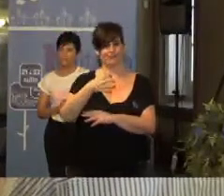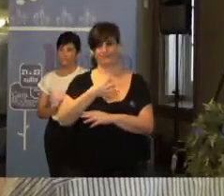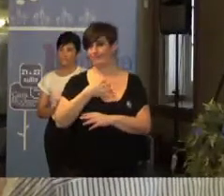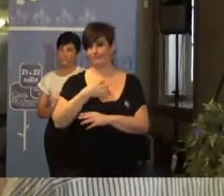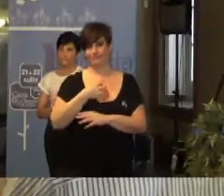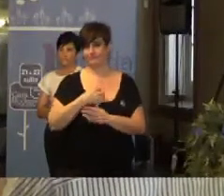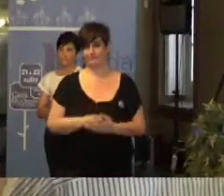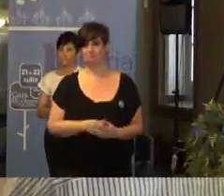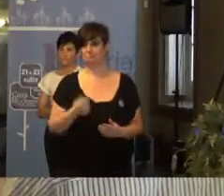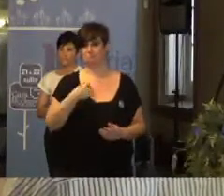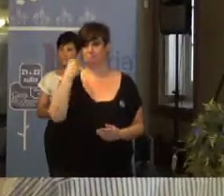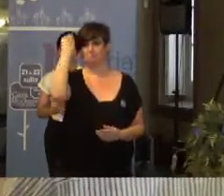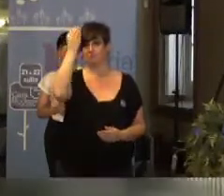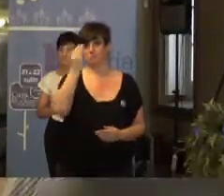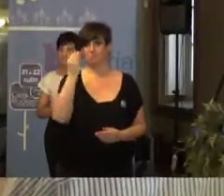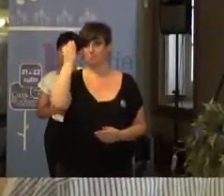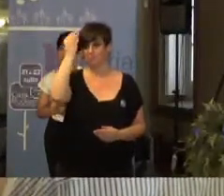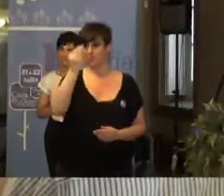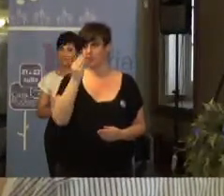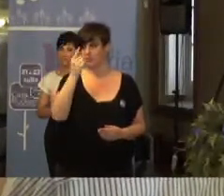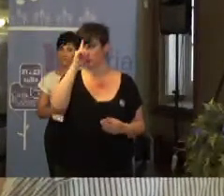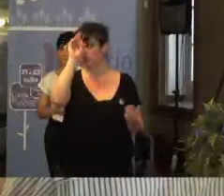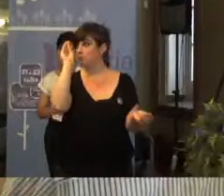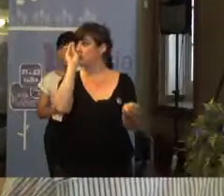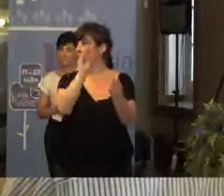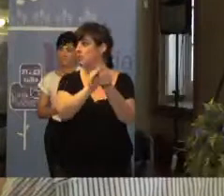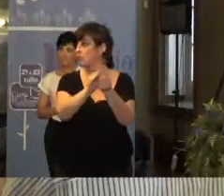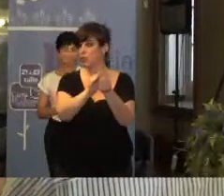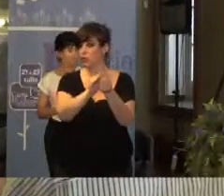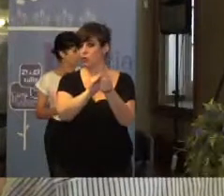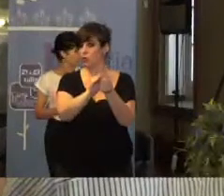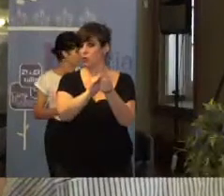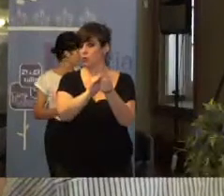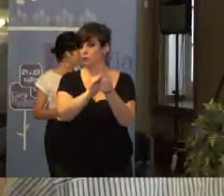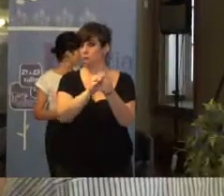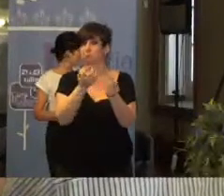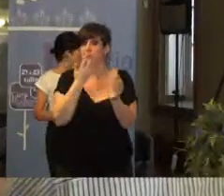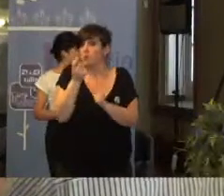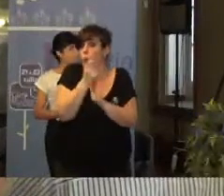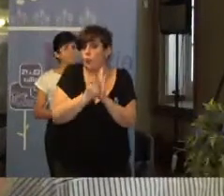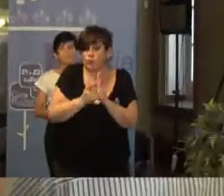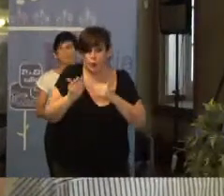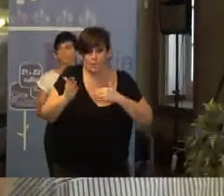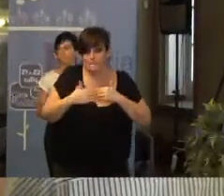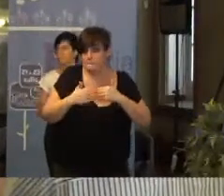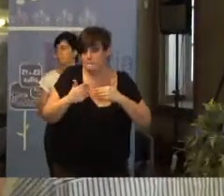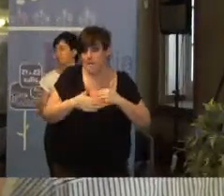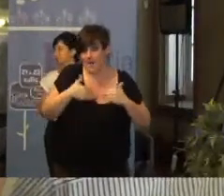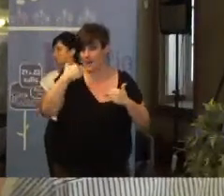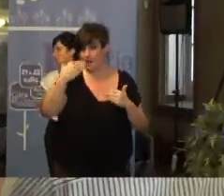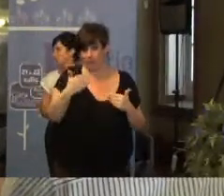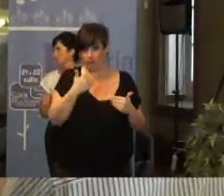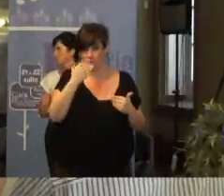penso que non é tan difícil poñerse de acordo nuns puntos mínimos toda a esquerda